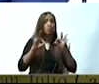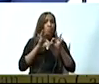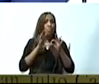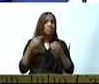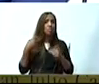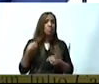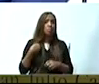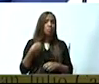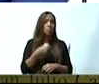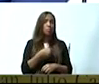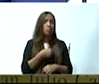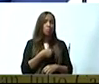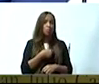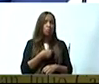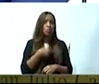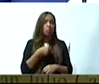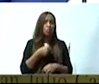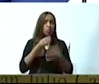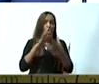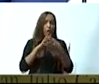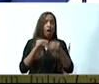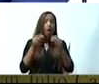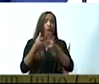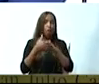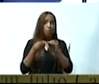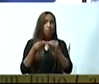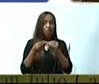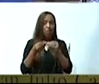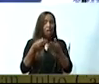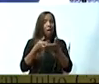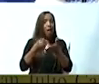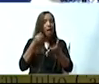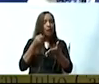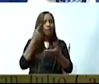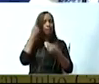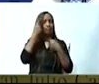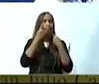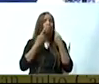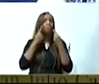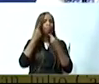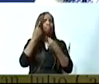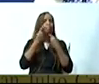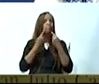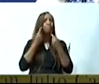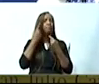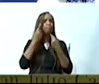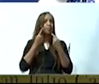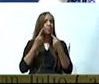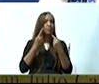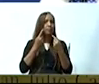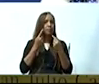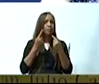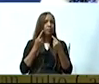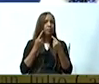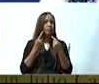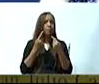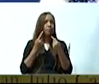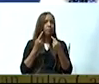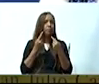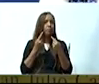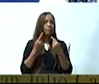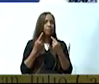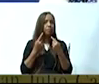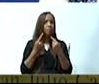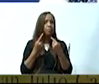una posición sobre la ley que estemos debatiendo. Como yo repito constantemente, yo estudio